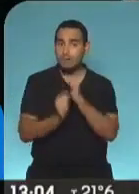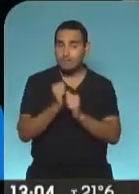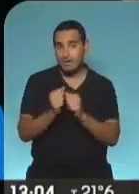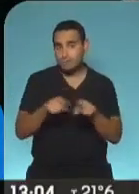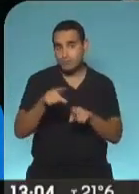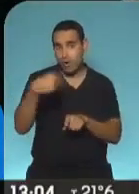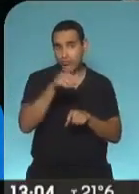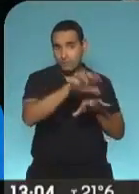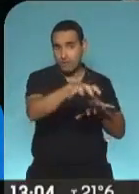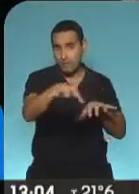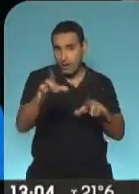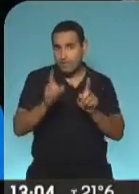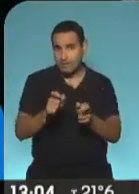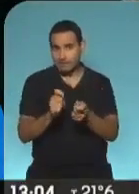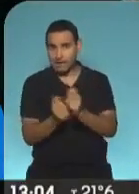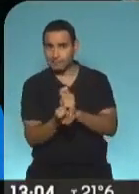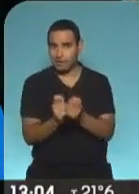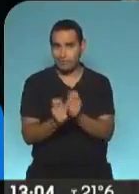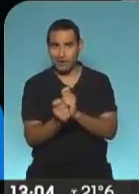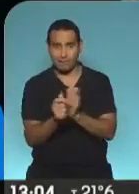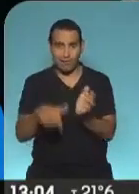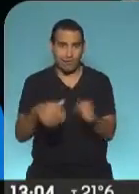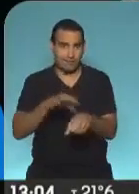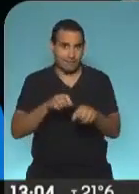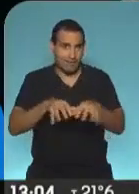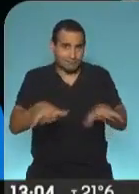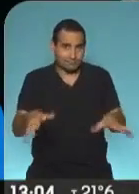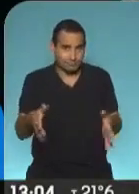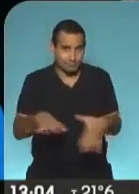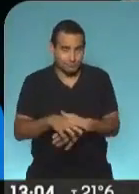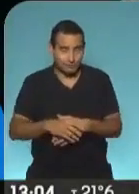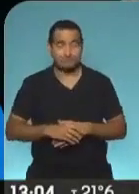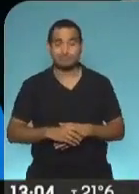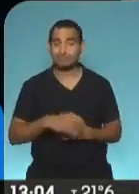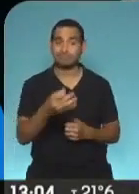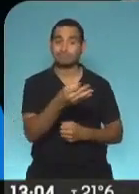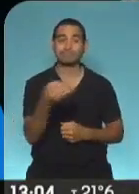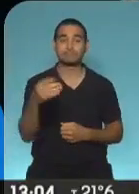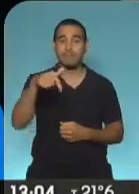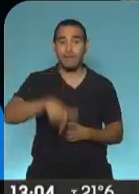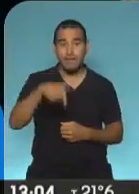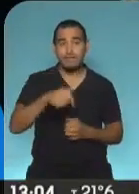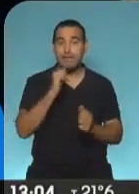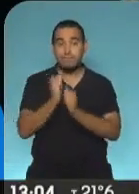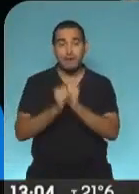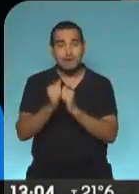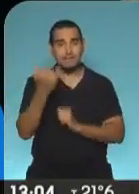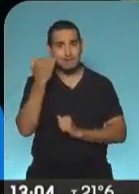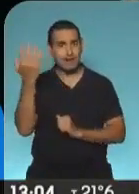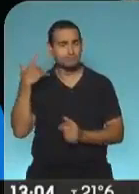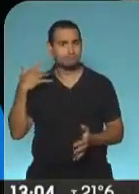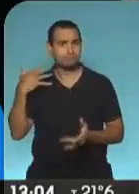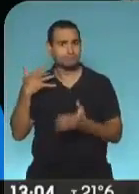varias, se reconvierten pensando en estos momentos de pandemia. Sí, claramente es una empresa que venía